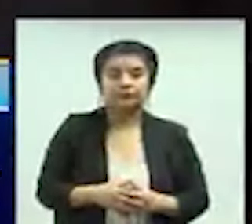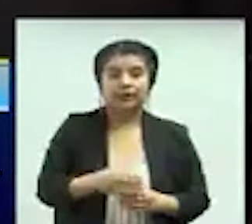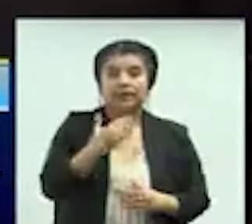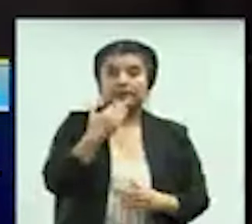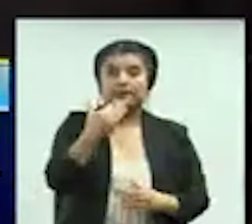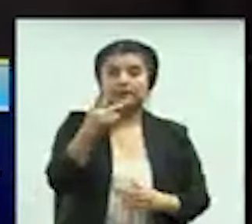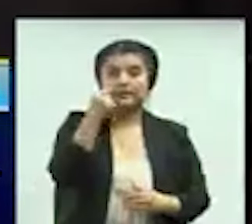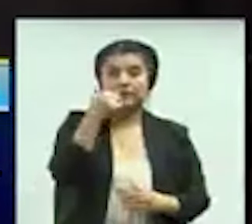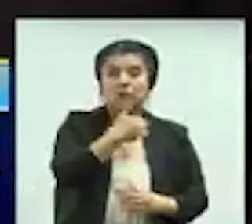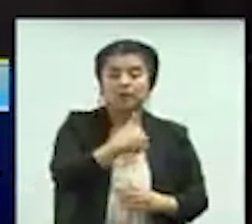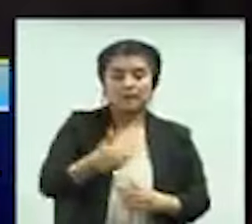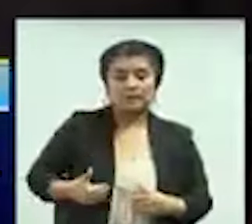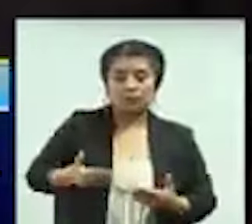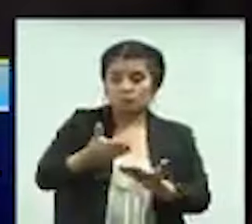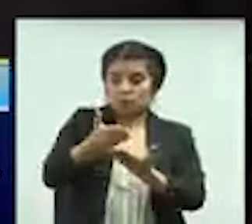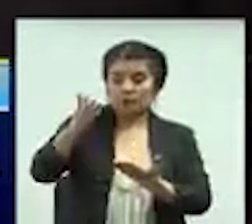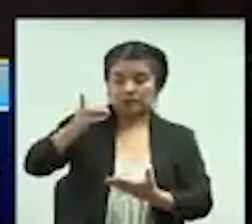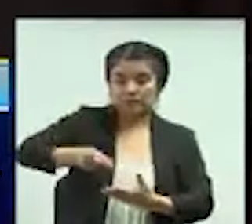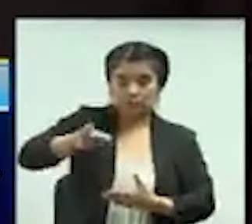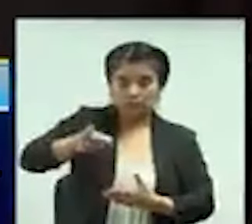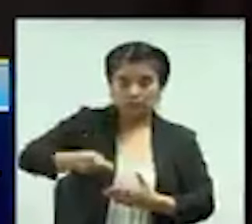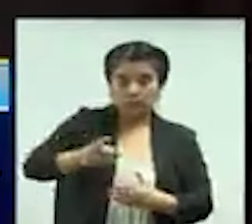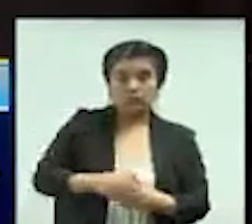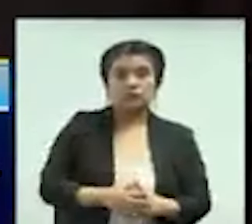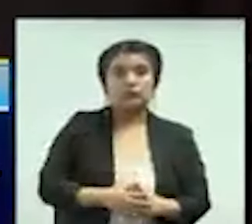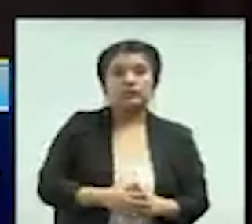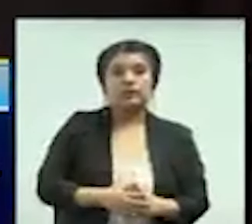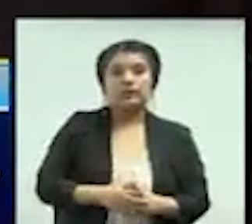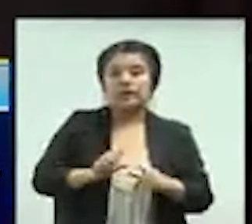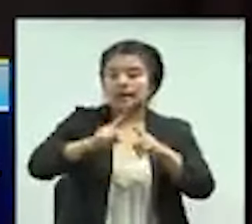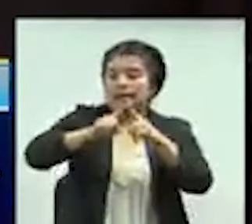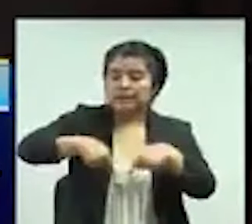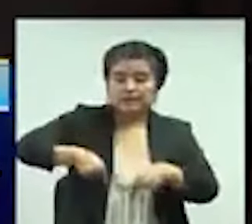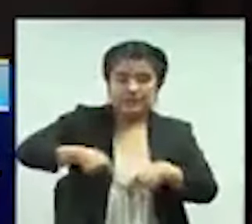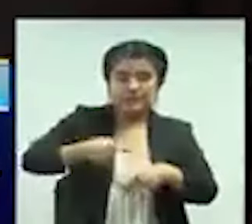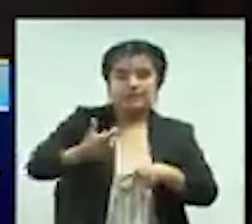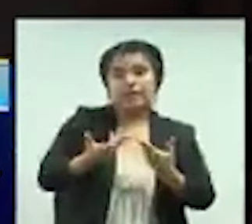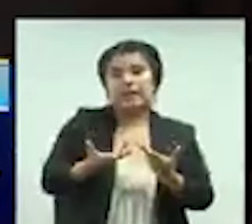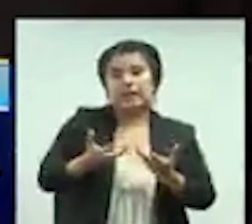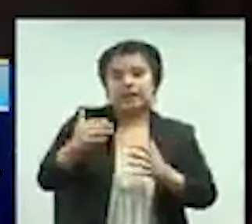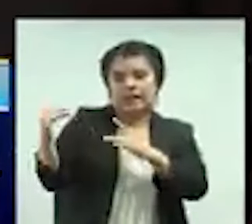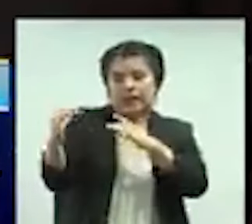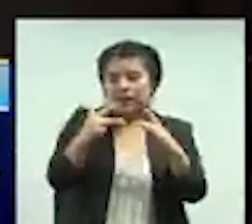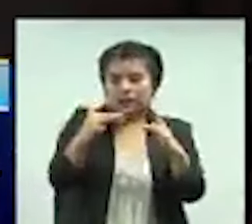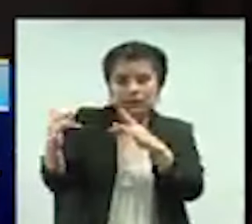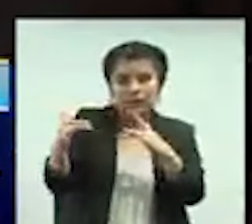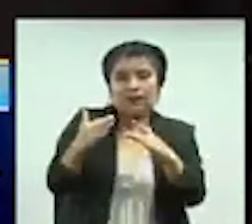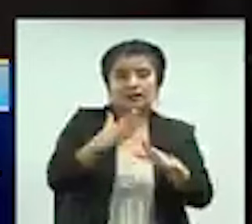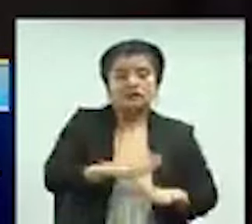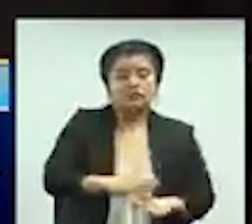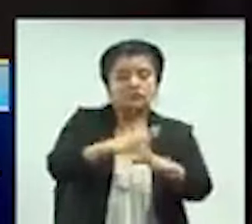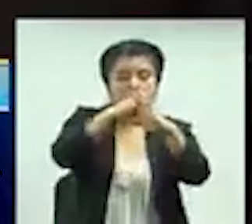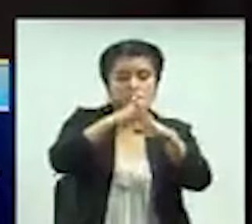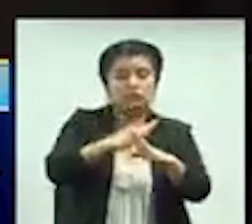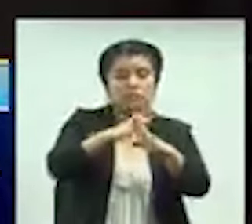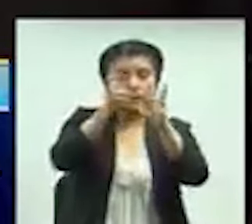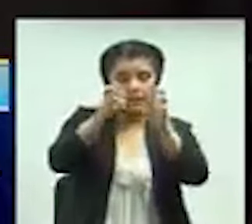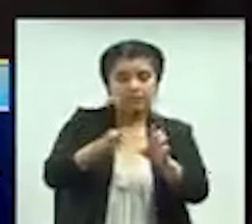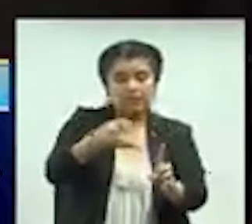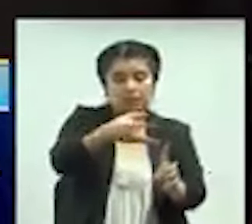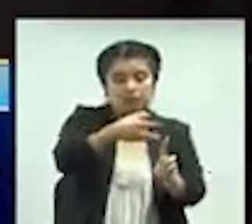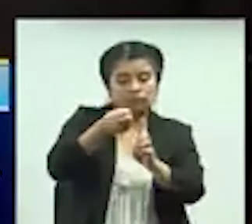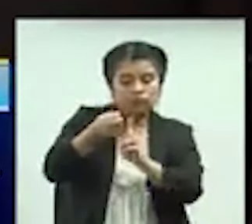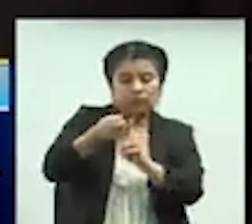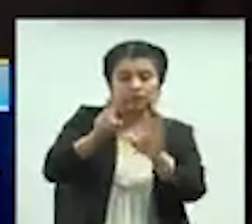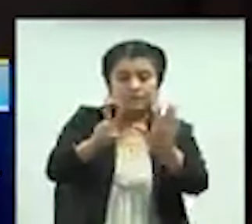Gracias, señor presidente, honorable pleno. El cese al fuego también es necesario para garantizar la seguridad de los rehenes capturados